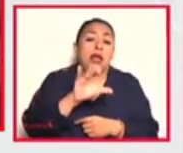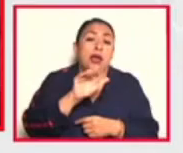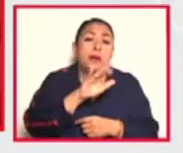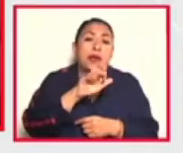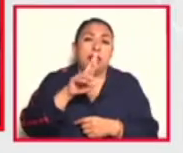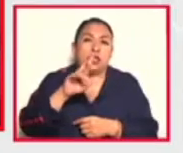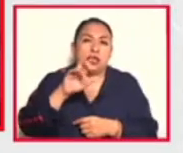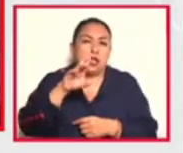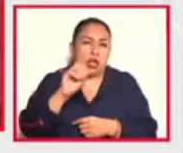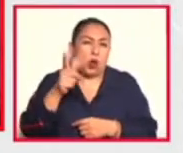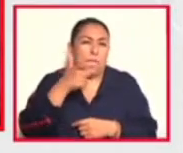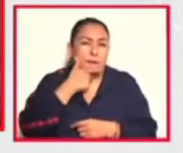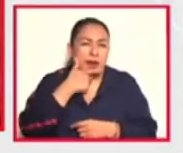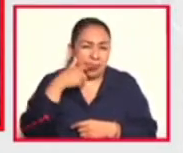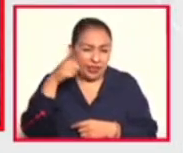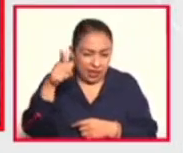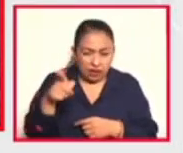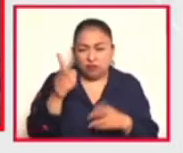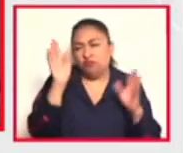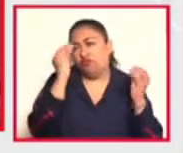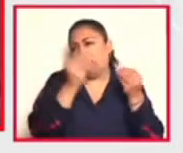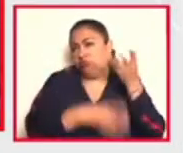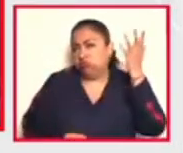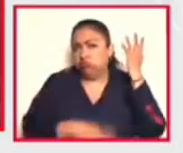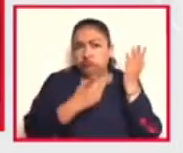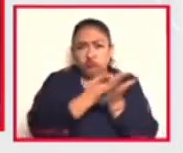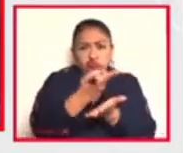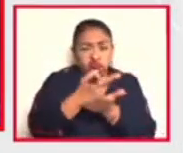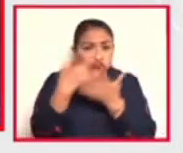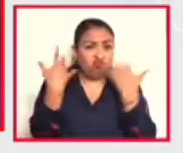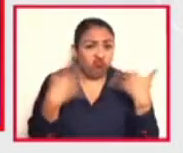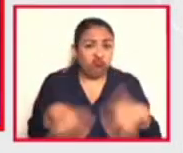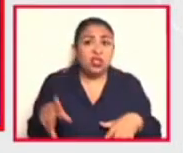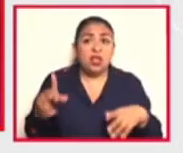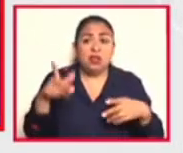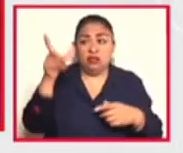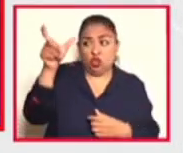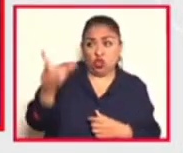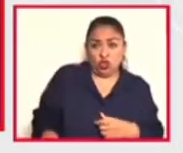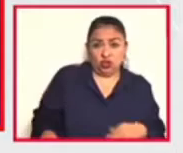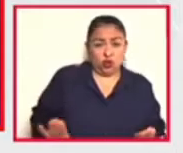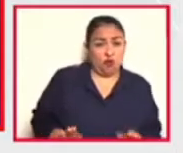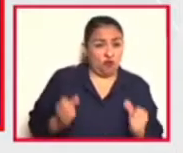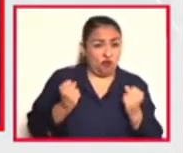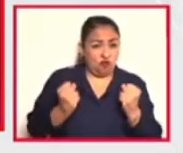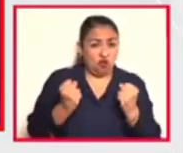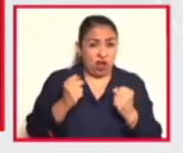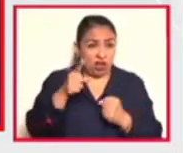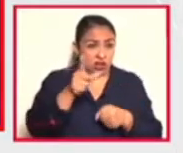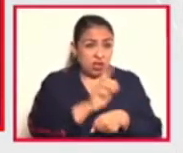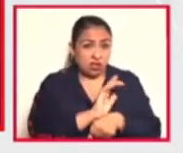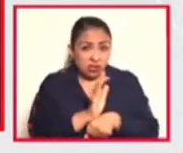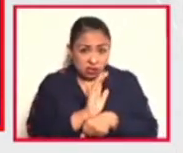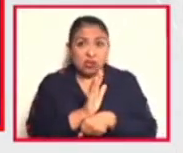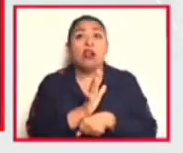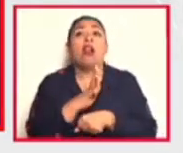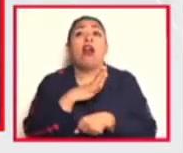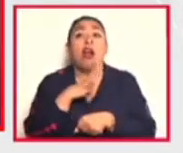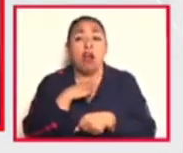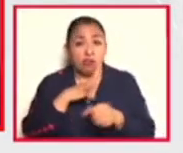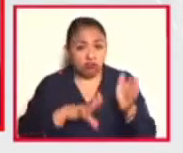Británica. En fin, un hombre con una personalidad muy fuerte en el cine y que logró superar